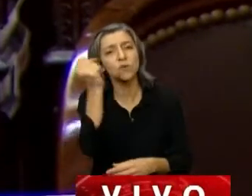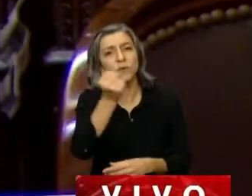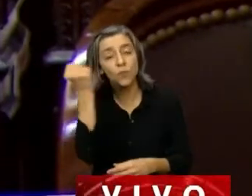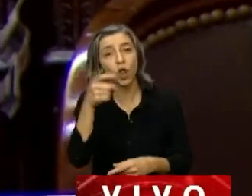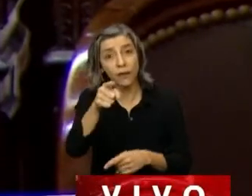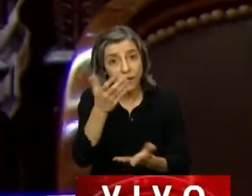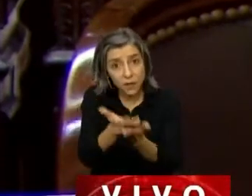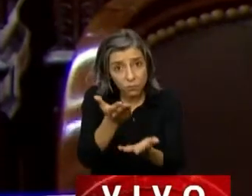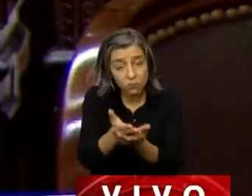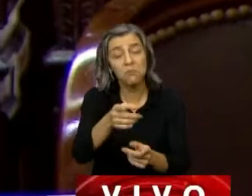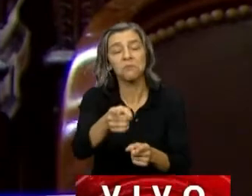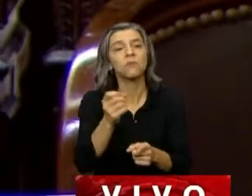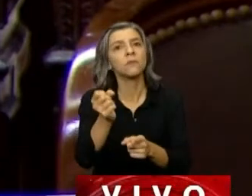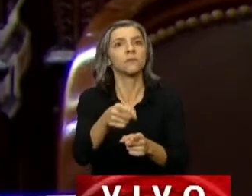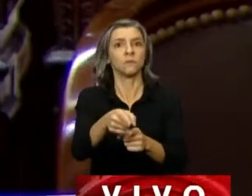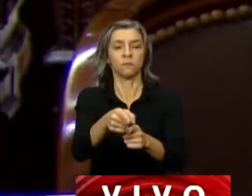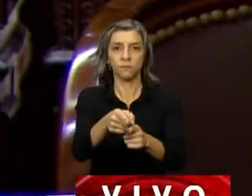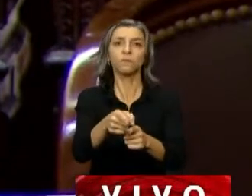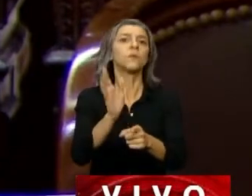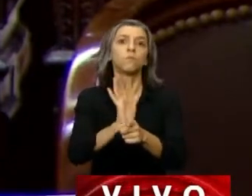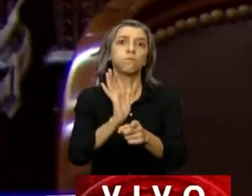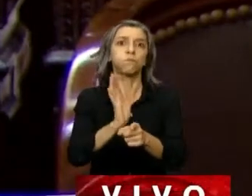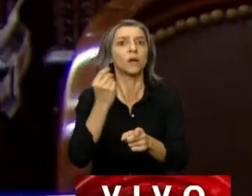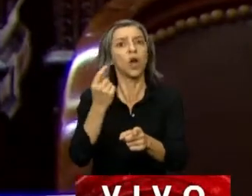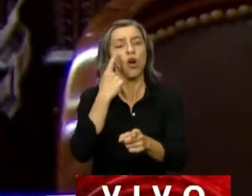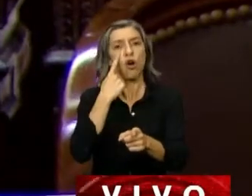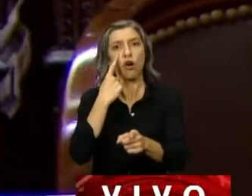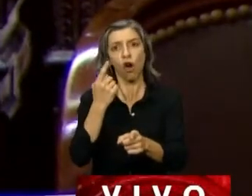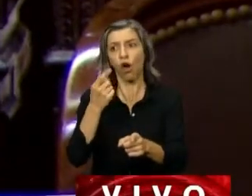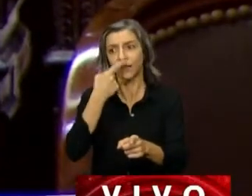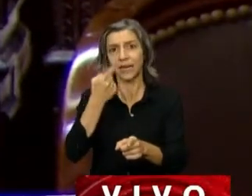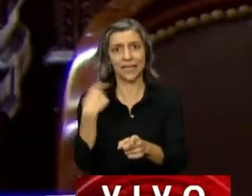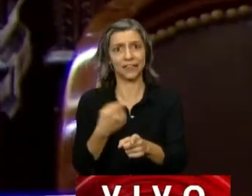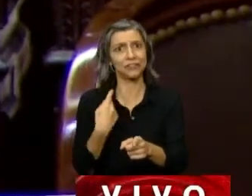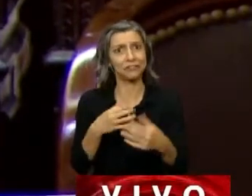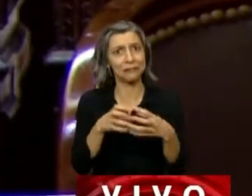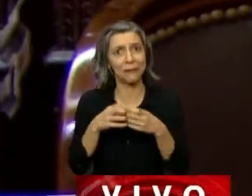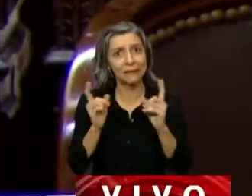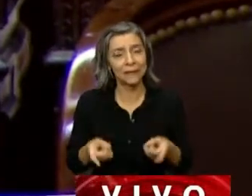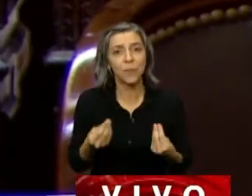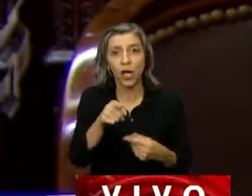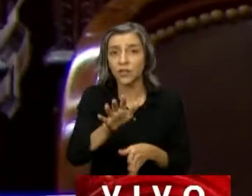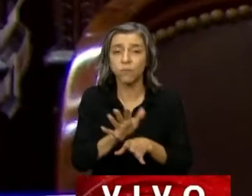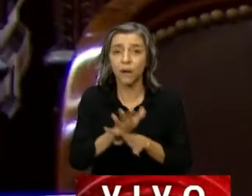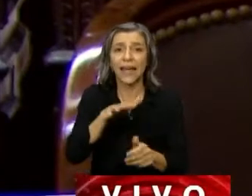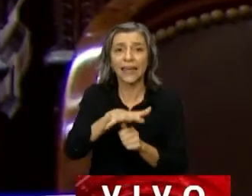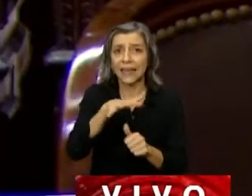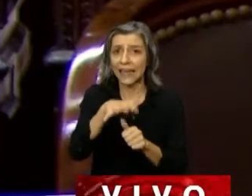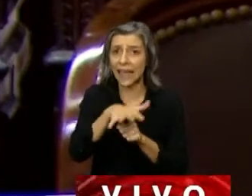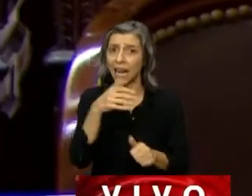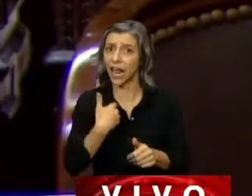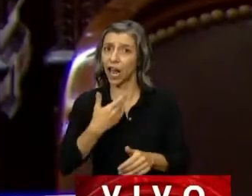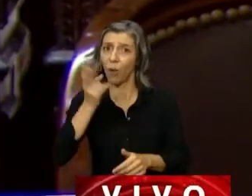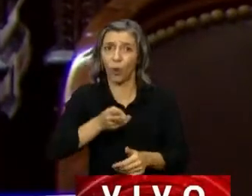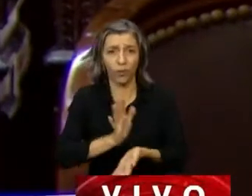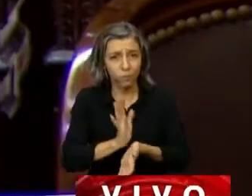planteo está llevando adelante la violación de la Ley de Identidad de Géneros y está planteando también una censura en la libertad de expresión. Digo,